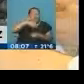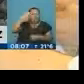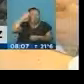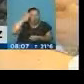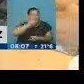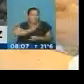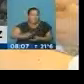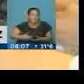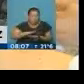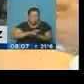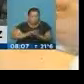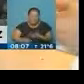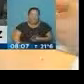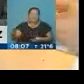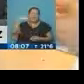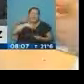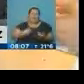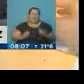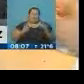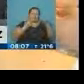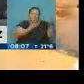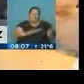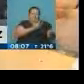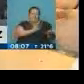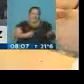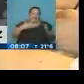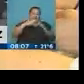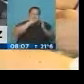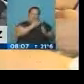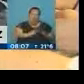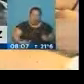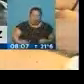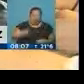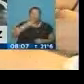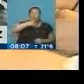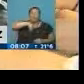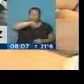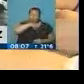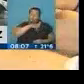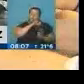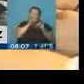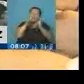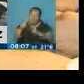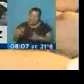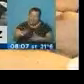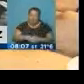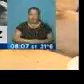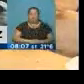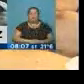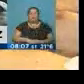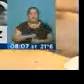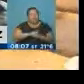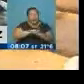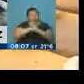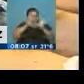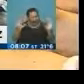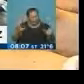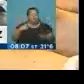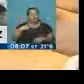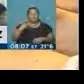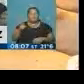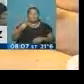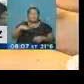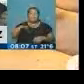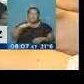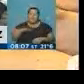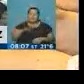nuevo presidente y venir a tomar los atributos del mando de la Casa de Gobierno. Y lo que nosotros hemos manifestado con toda claridad es que nos íbamos